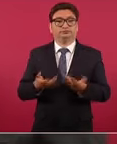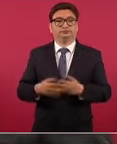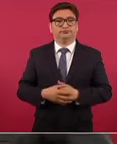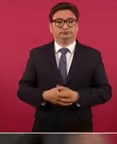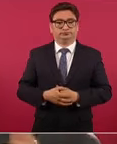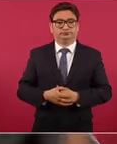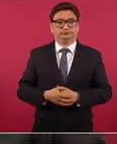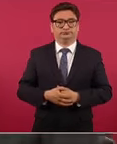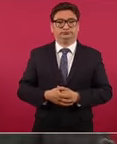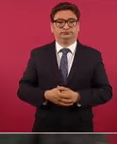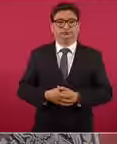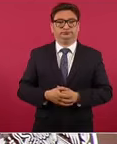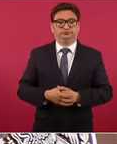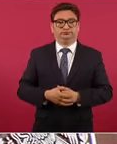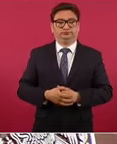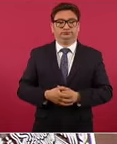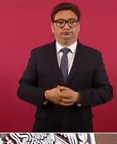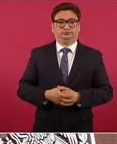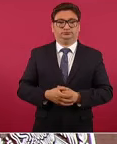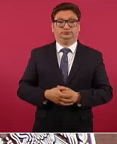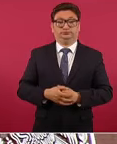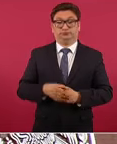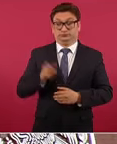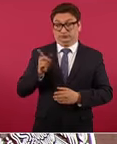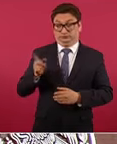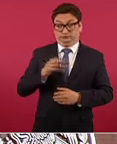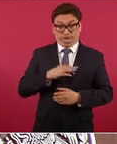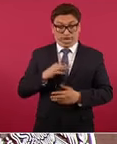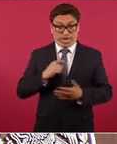pues para pagar